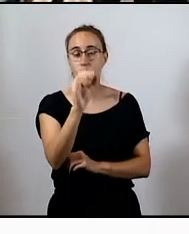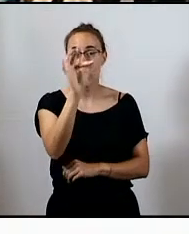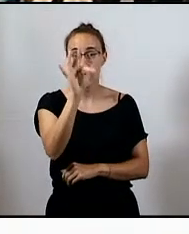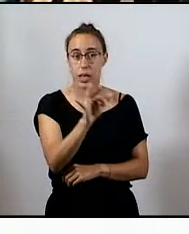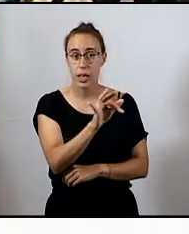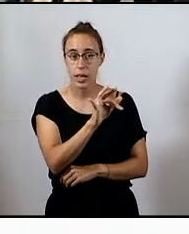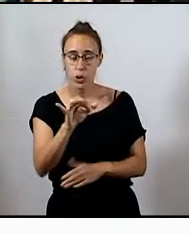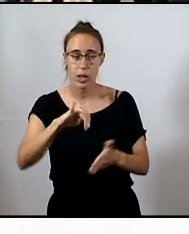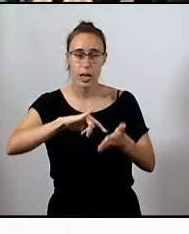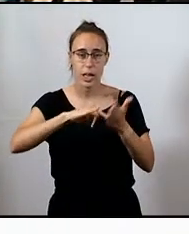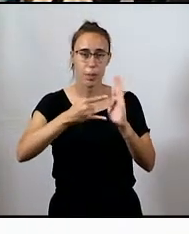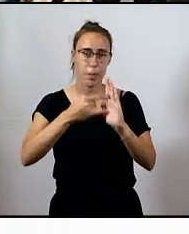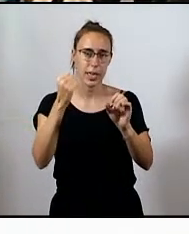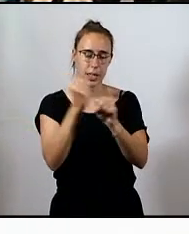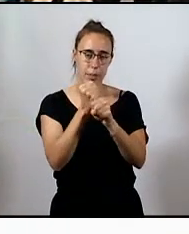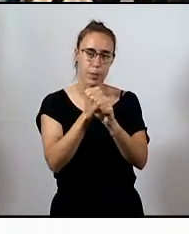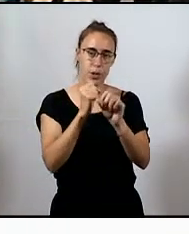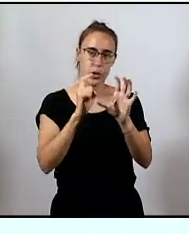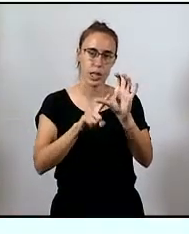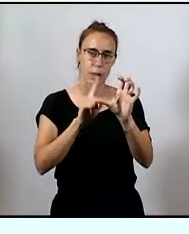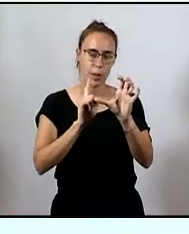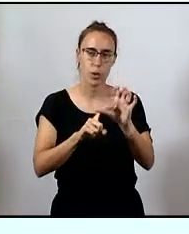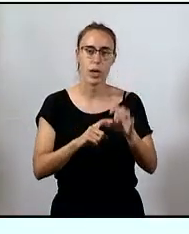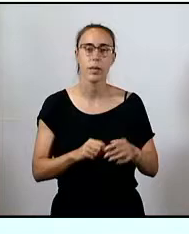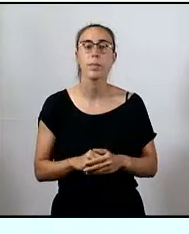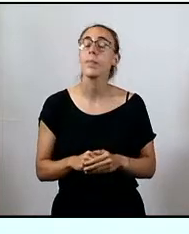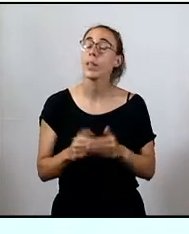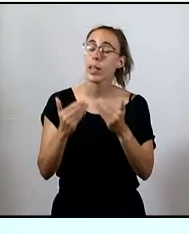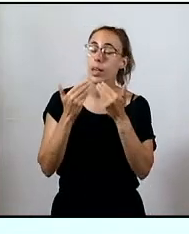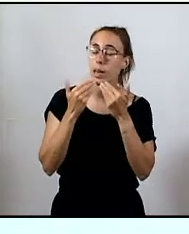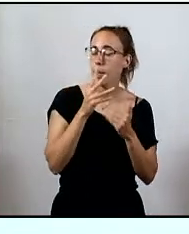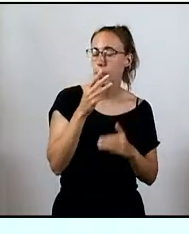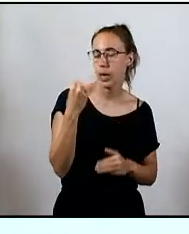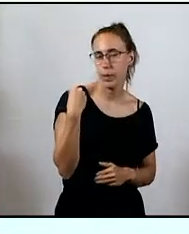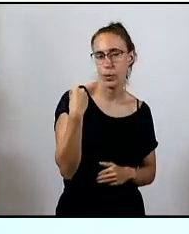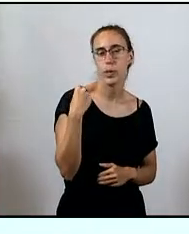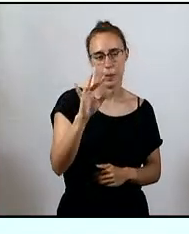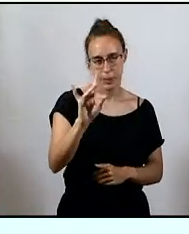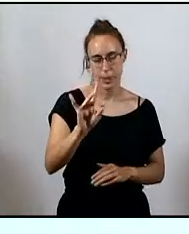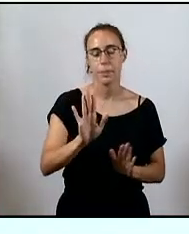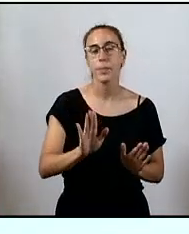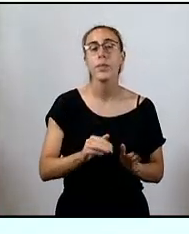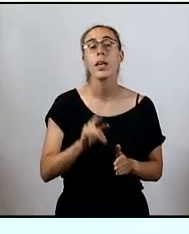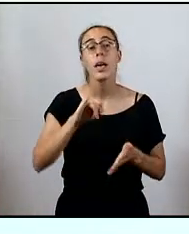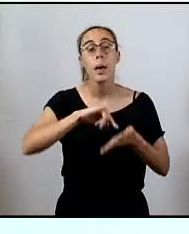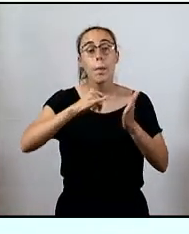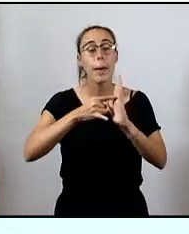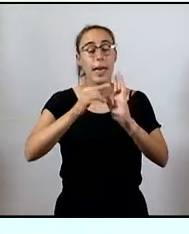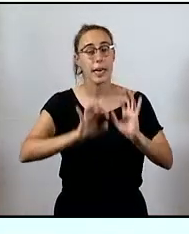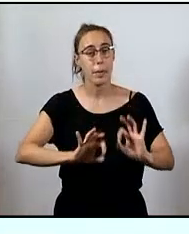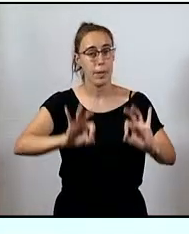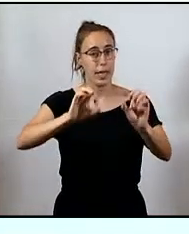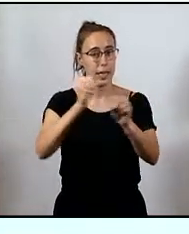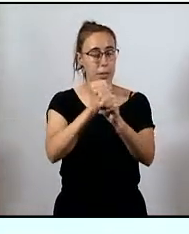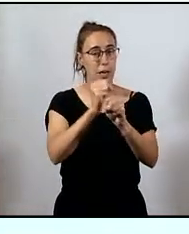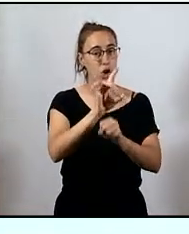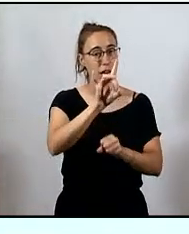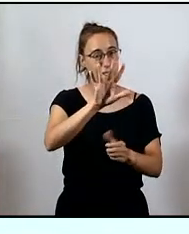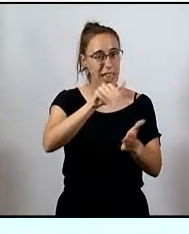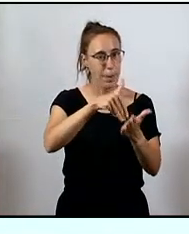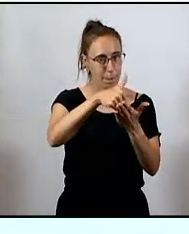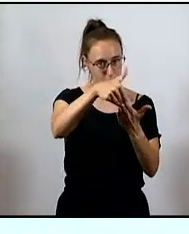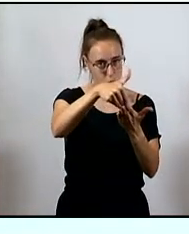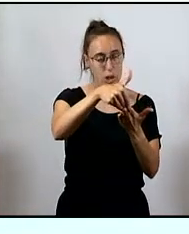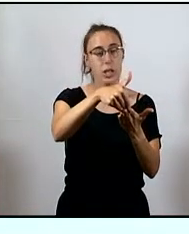que elabore la Junta de Extremadura. Gracias por la pregunta, sí. Es un plan especial de empleo de 15 millones que